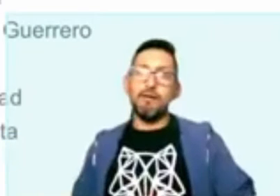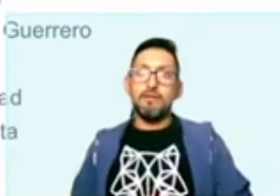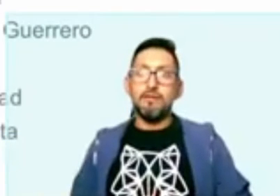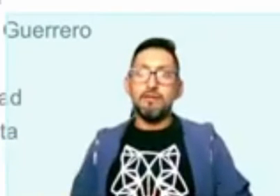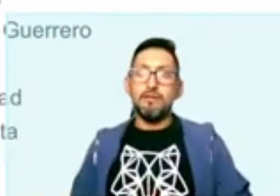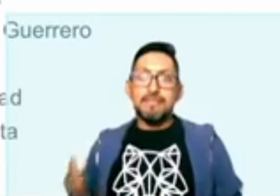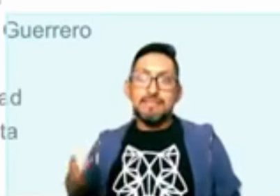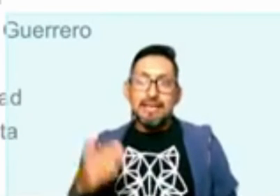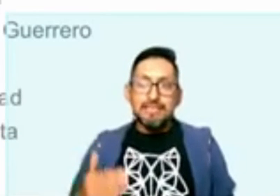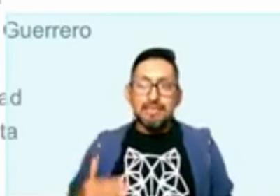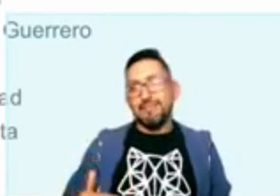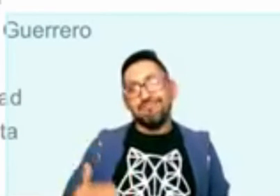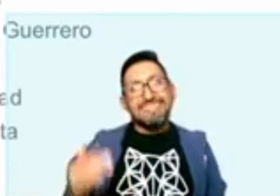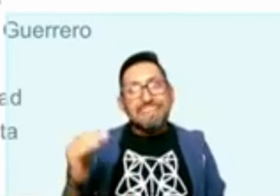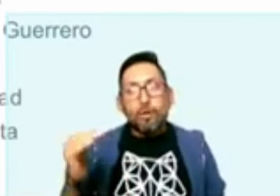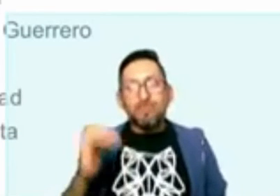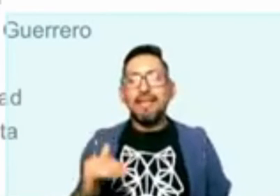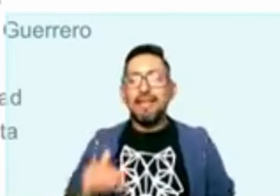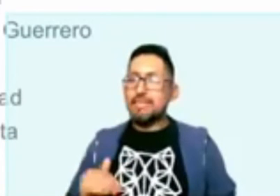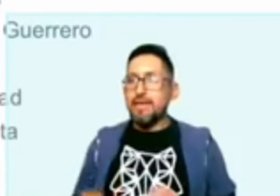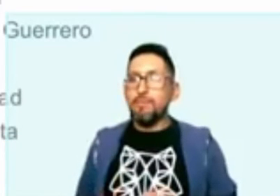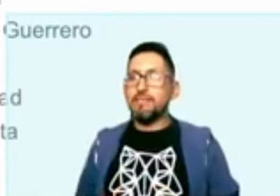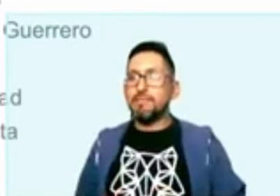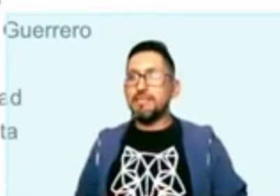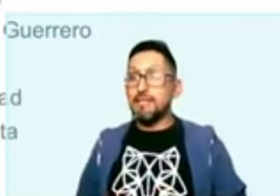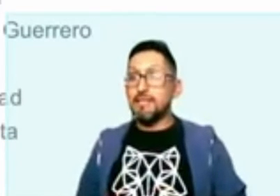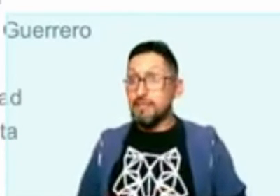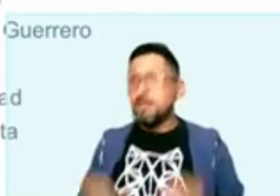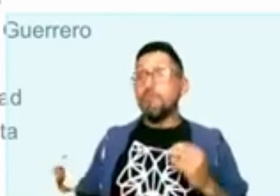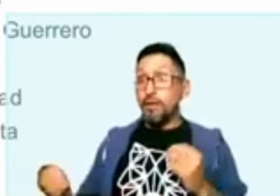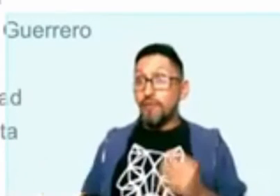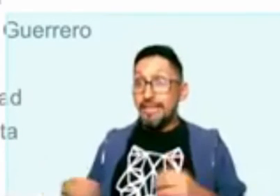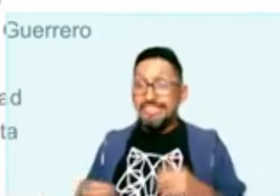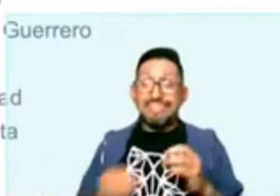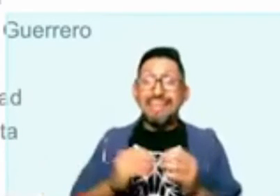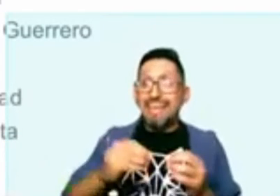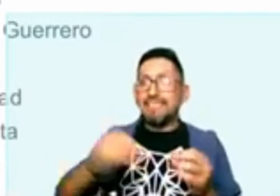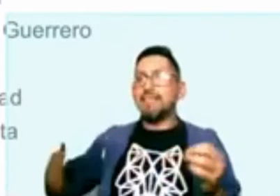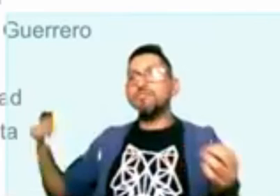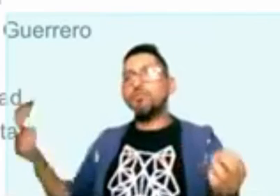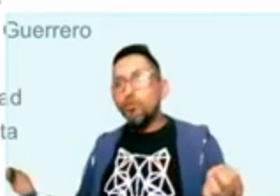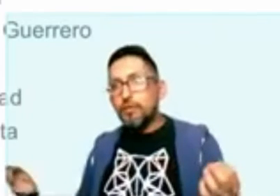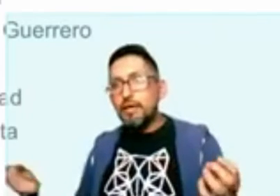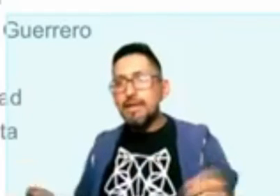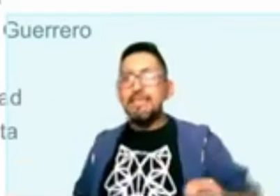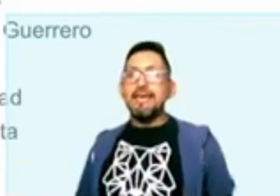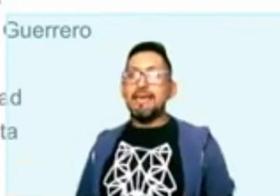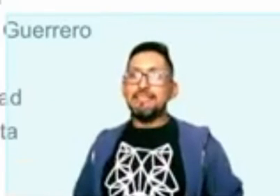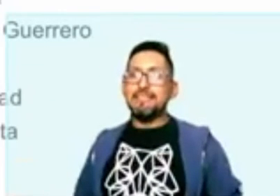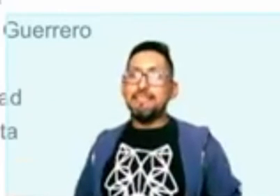no viva. Si estás en secundaria, quizá ya puedes empezar a decirles, bueno, existen cadenas